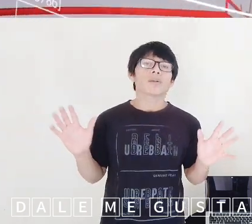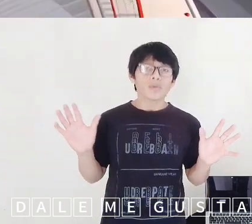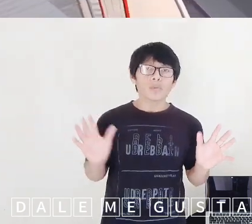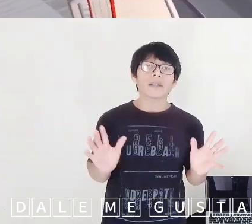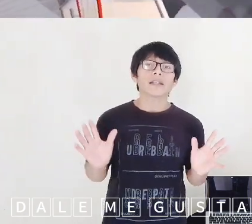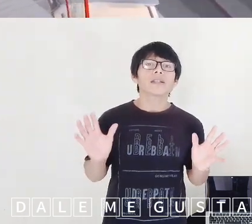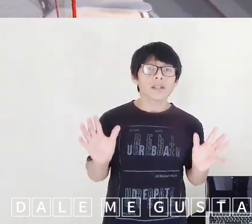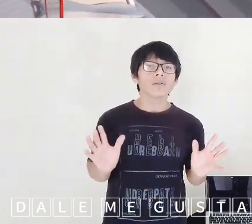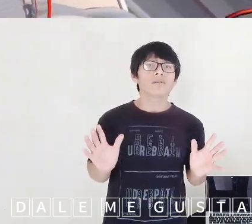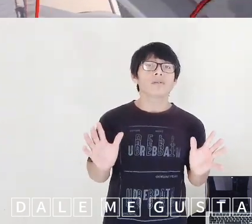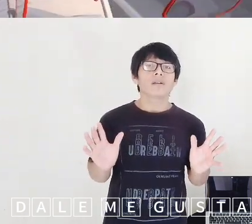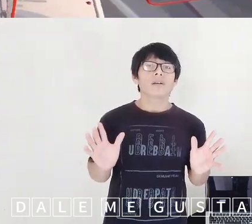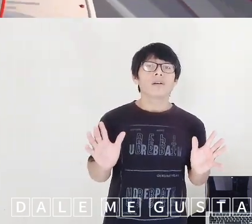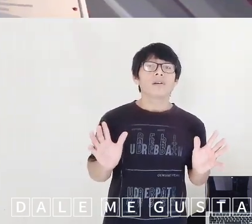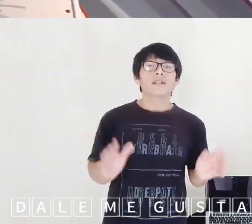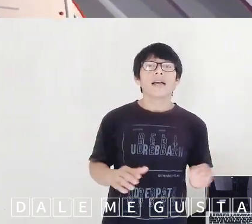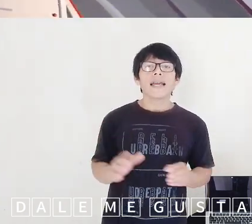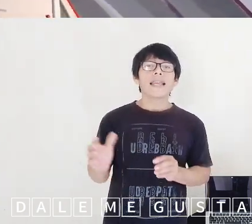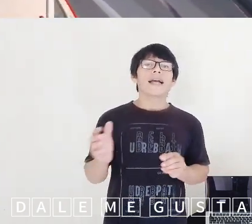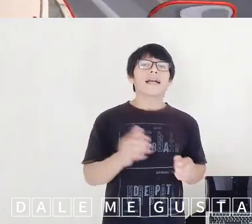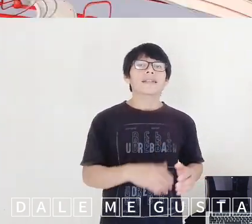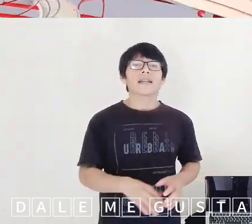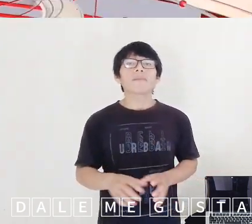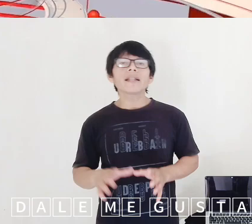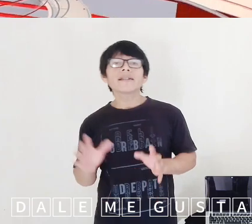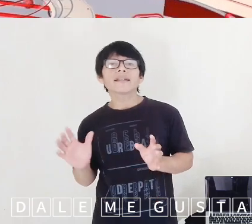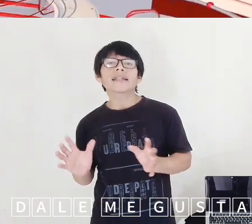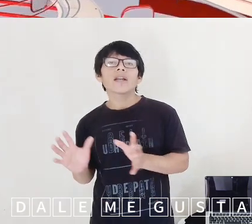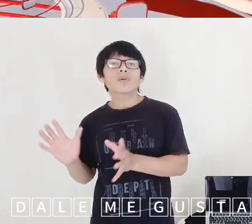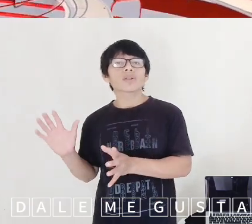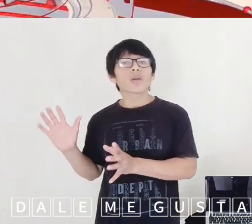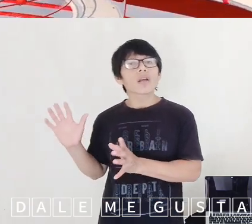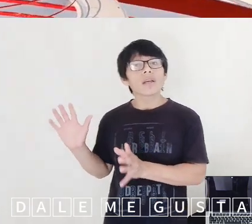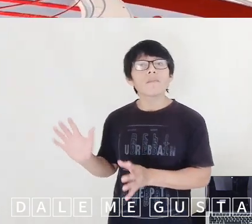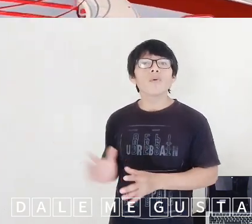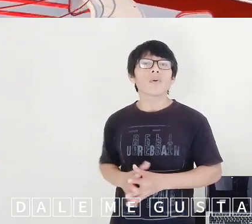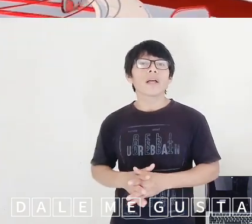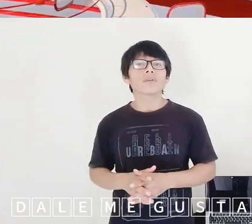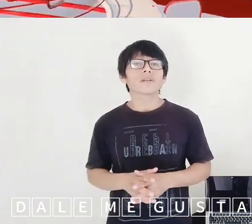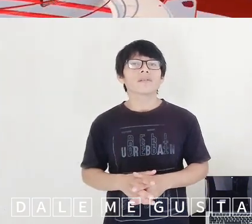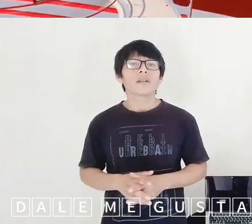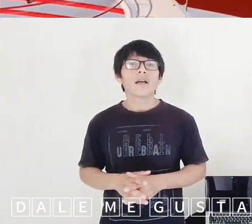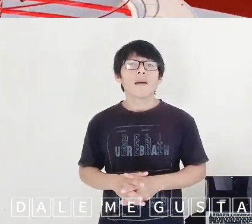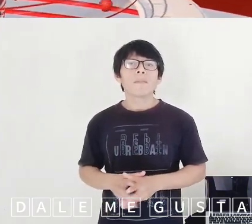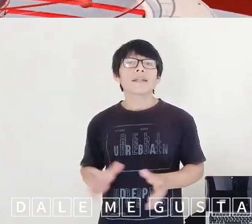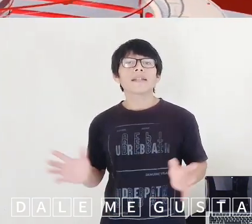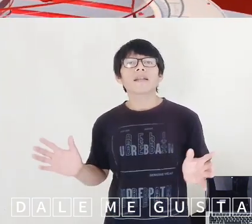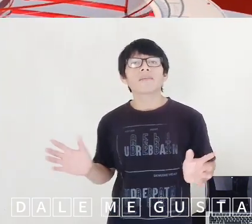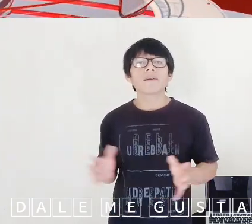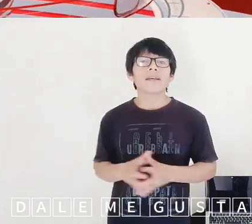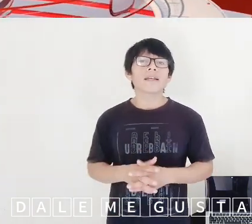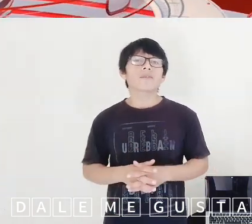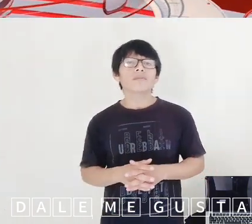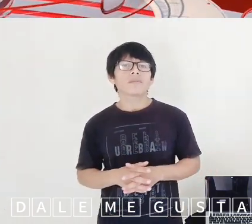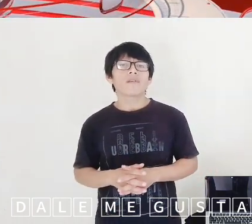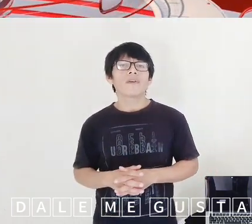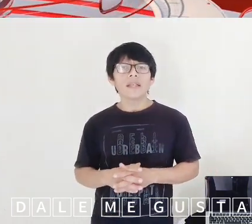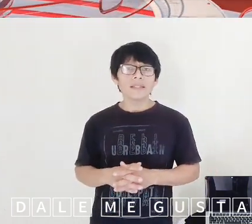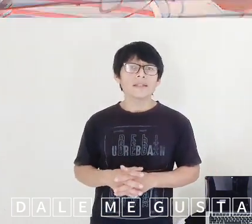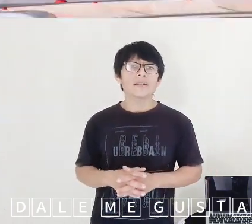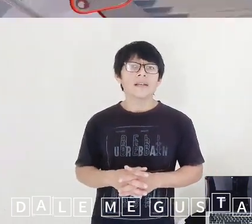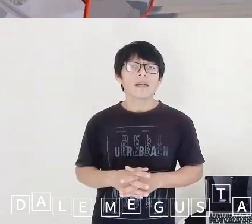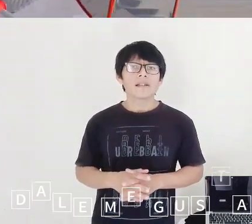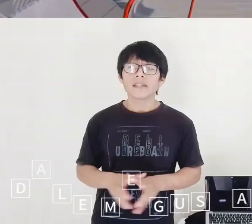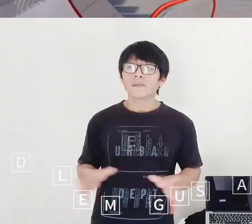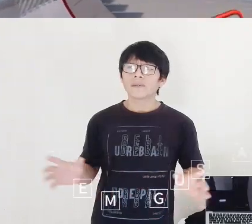de juventud, por así decirlo, o sea, en la cárcel, mientras que los involucrados van a estar viviendo